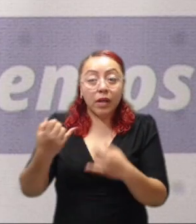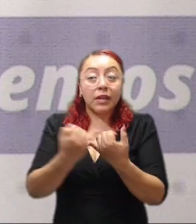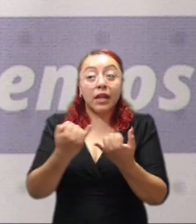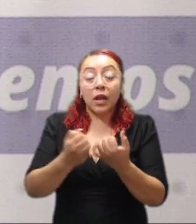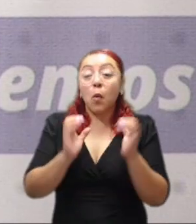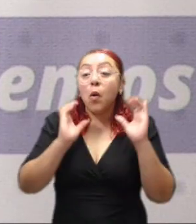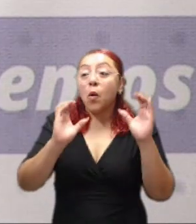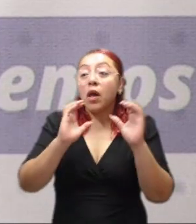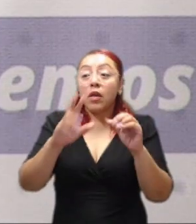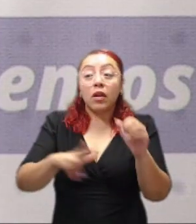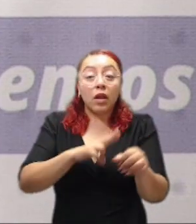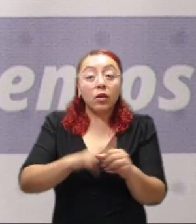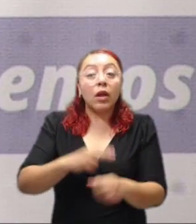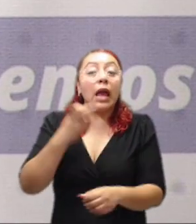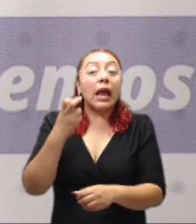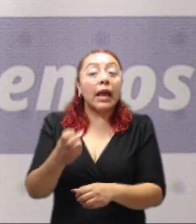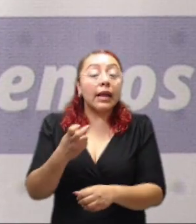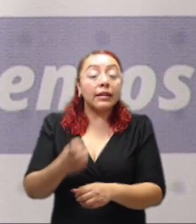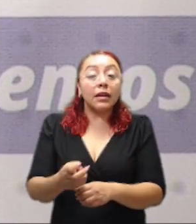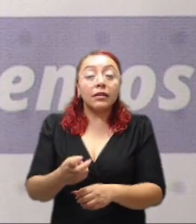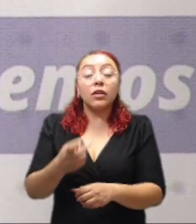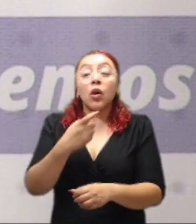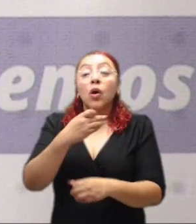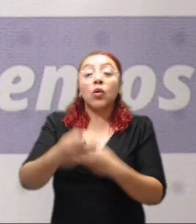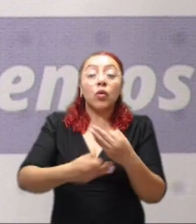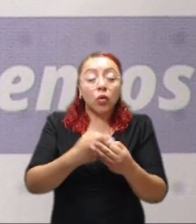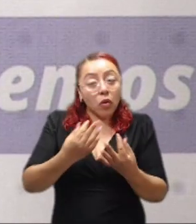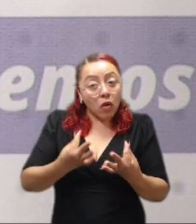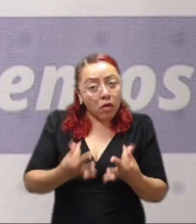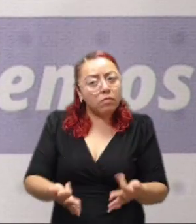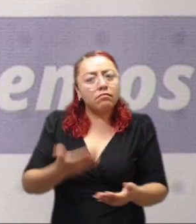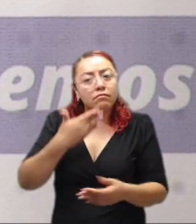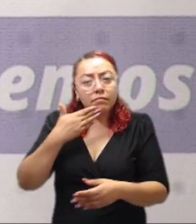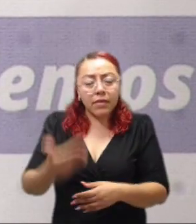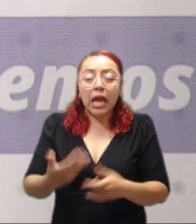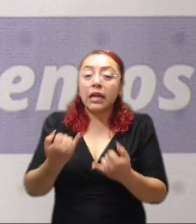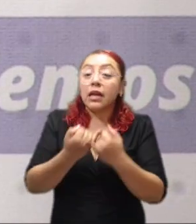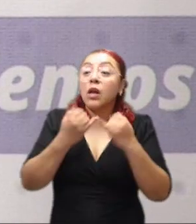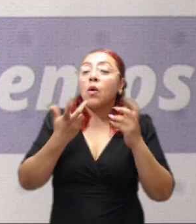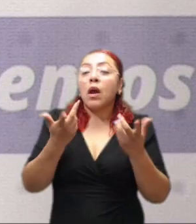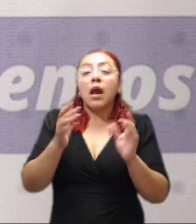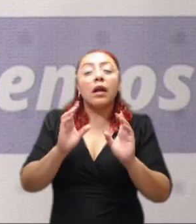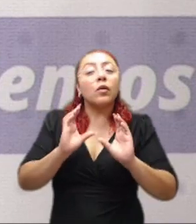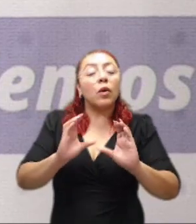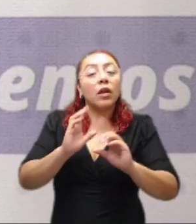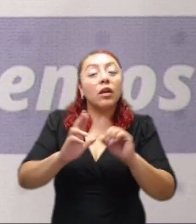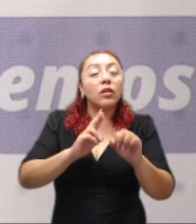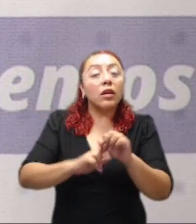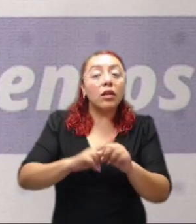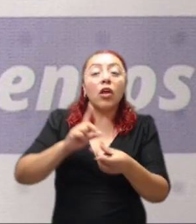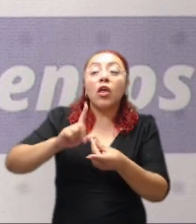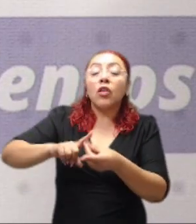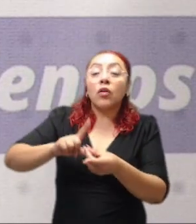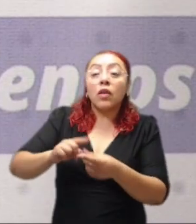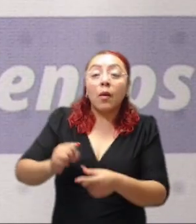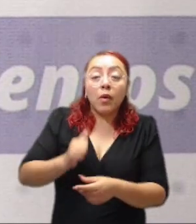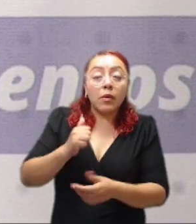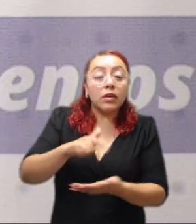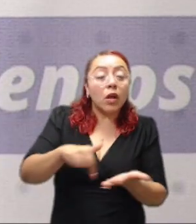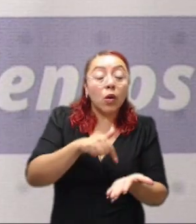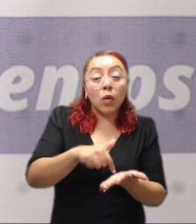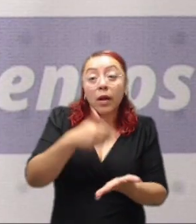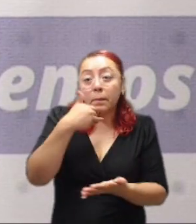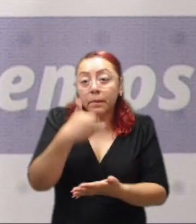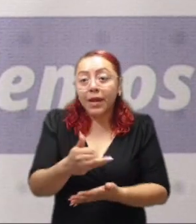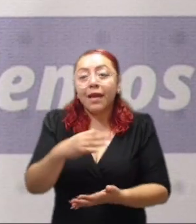obras de calidad y Obras sustentables que también puedan aprovechar las los lugares ecológicos buenos que tenemos